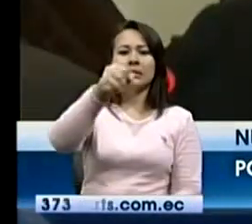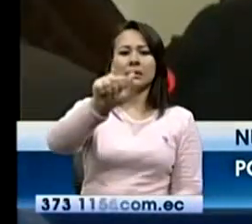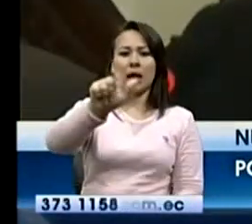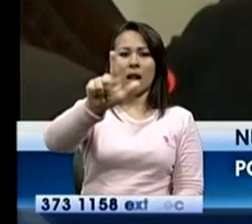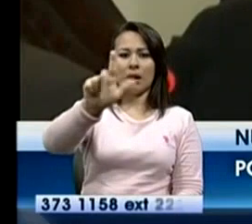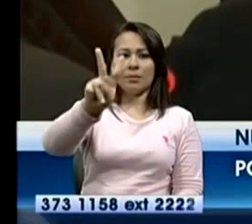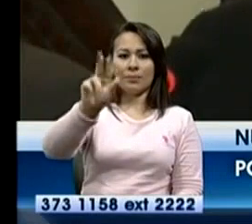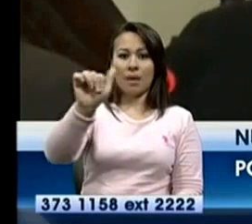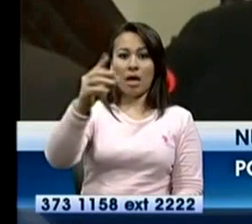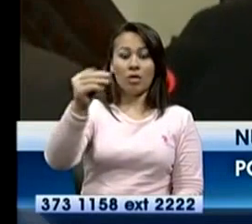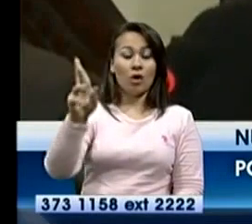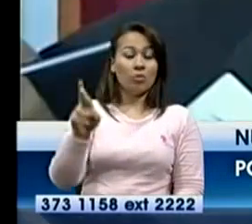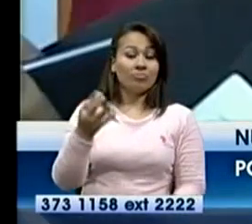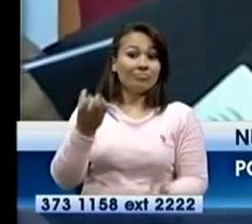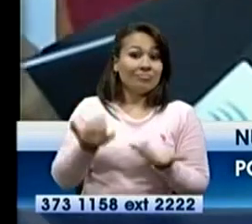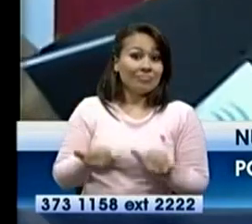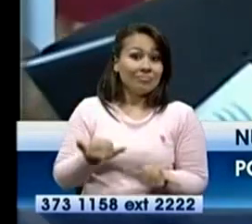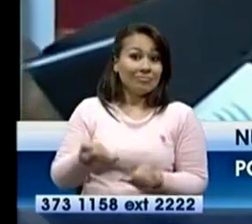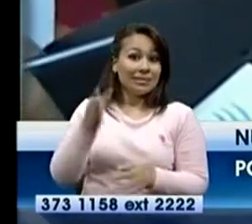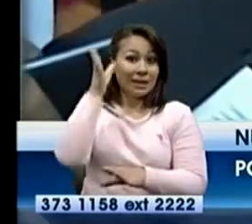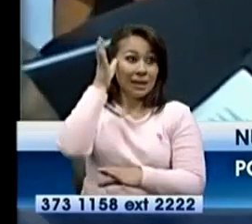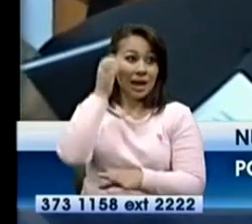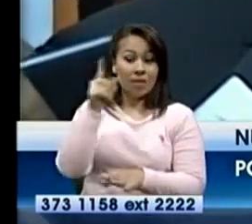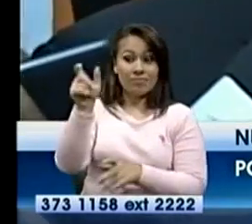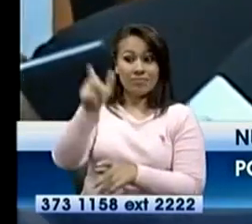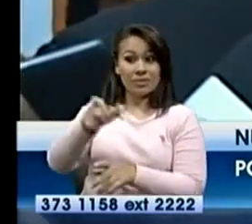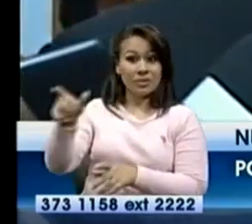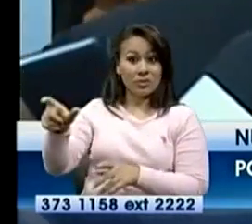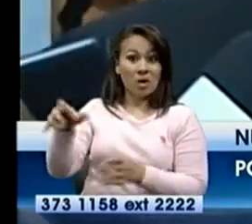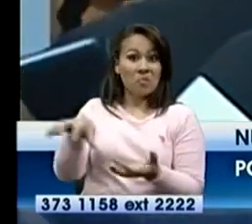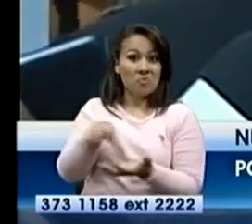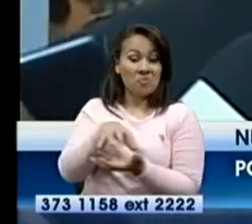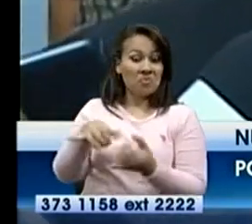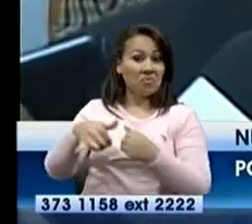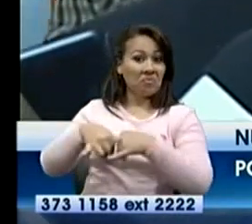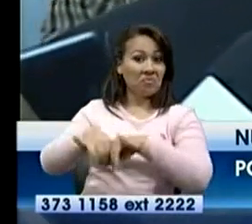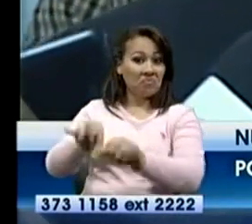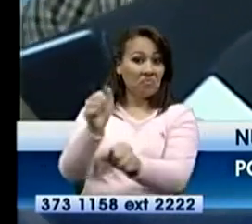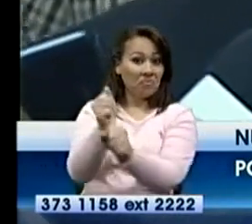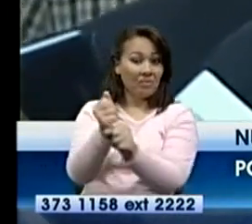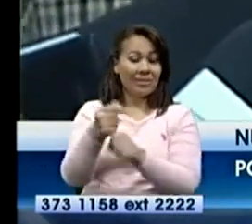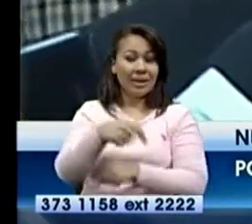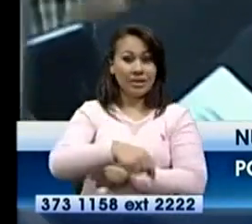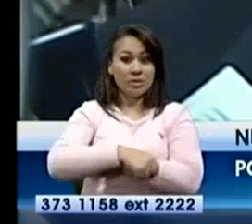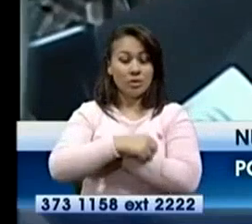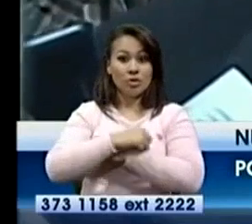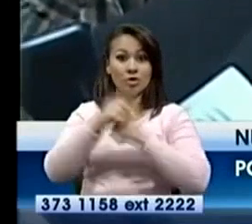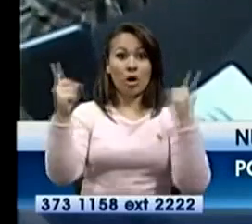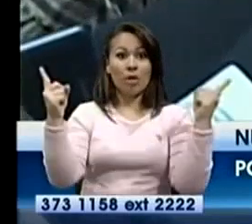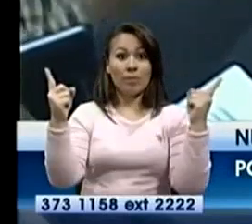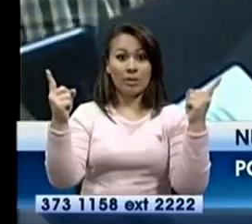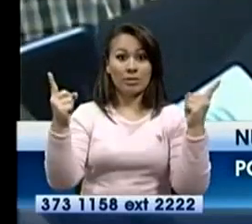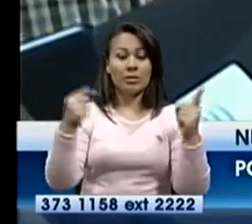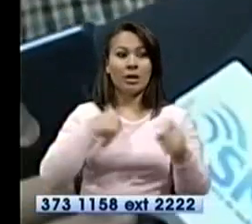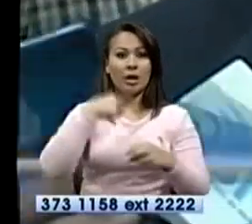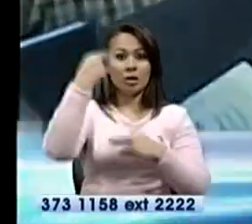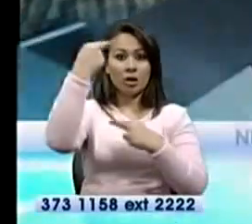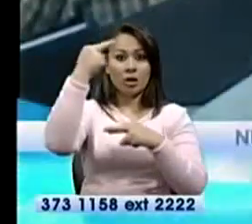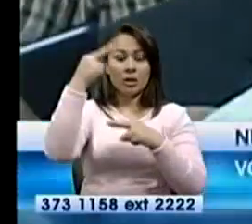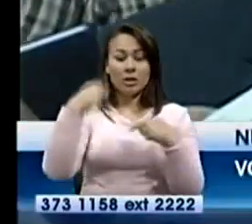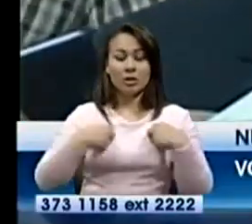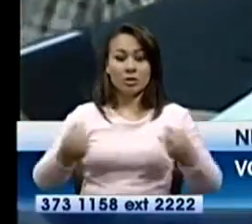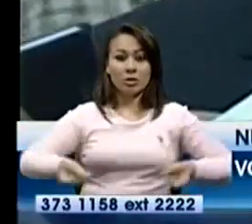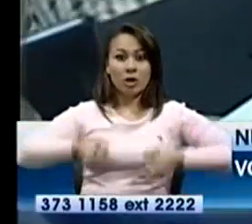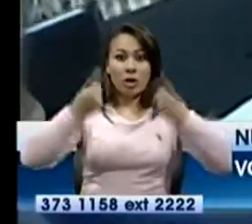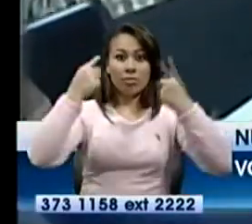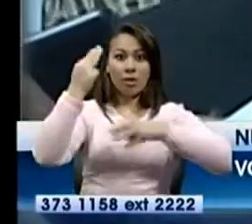estar en tela de juicio. En cualquier parte del mundo, un escándalo de esto, porque ha sido una nota escandalosa, en cualquier